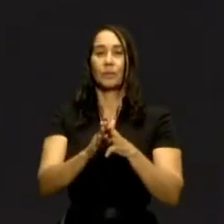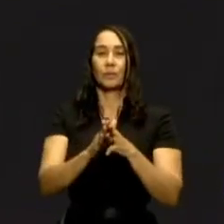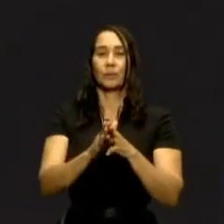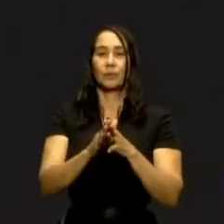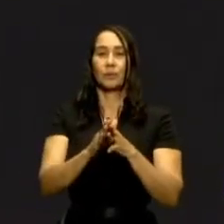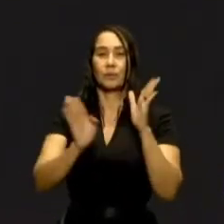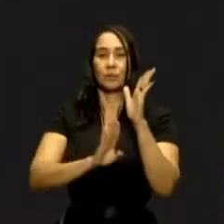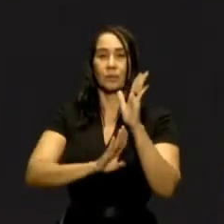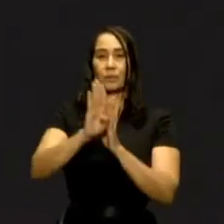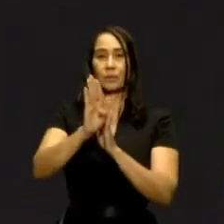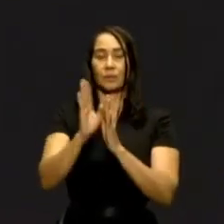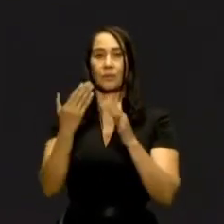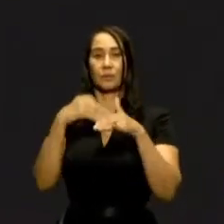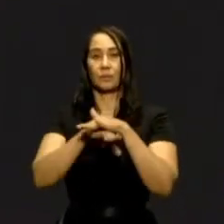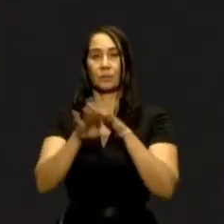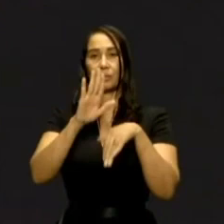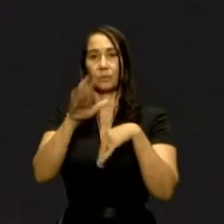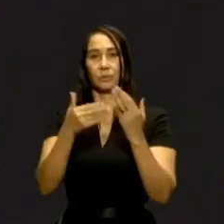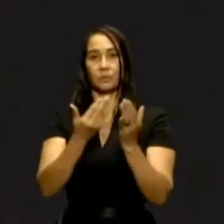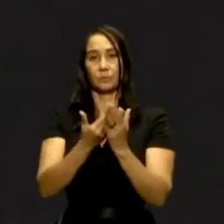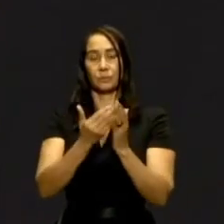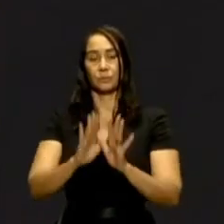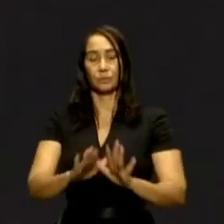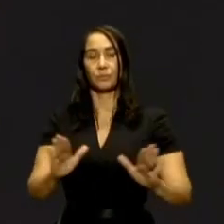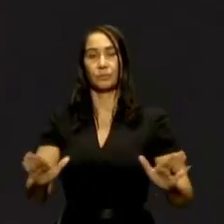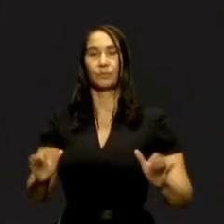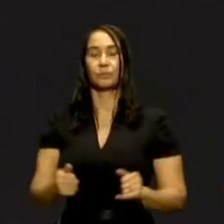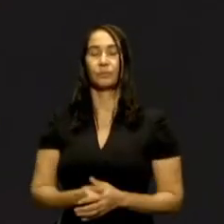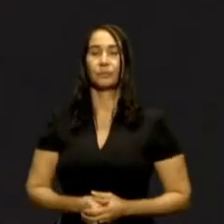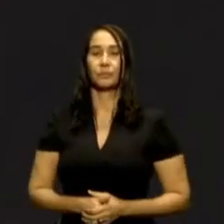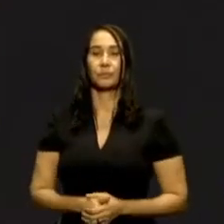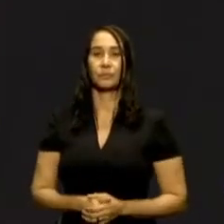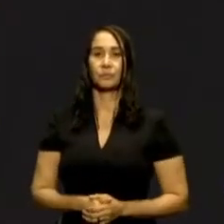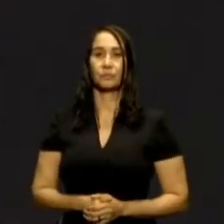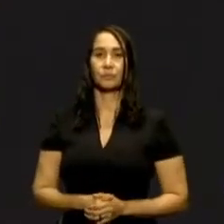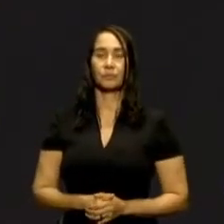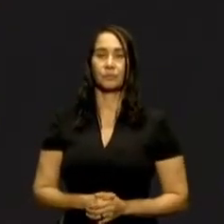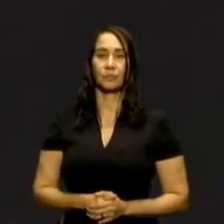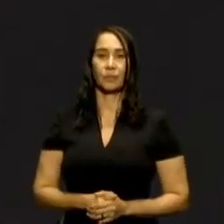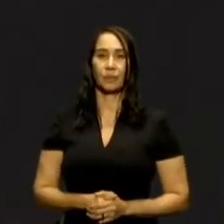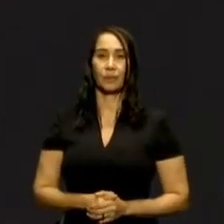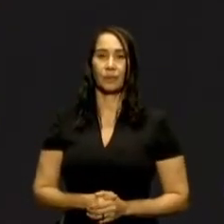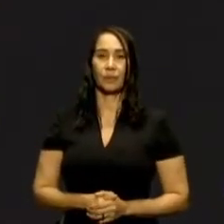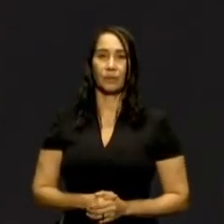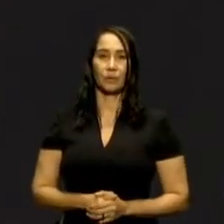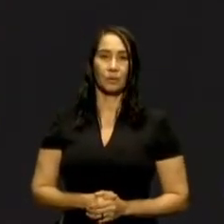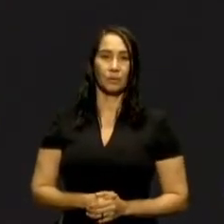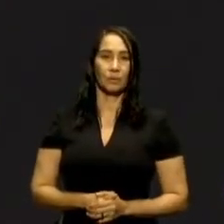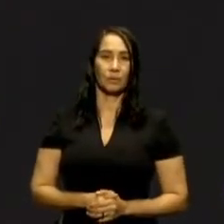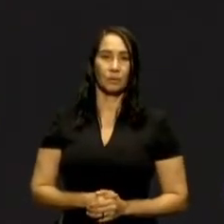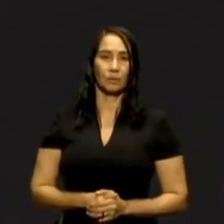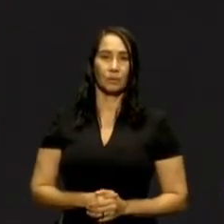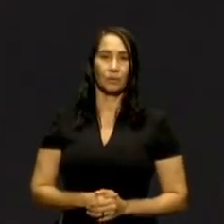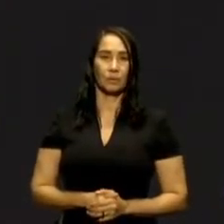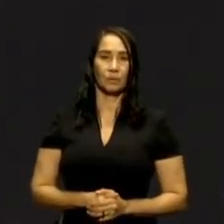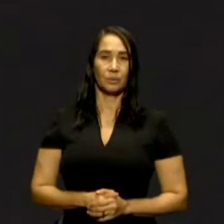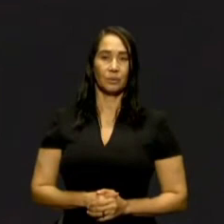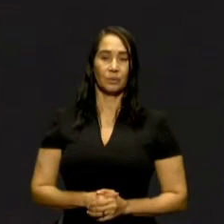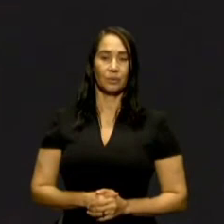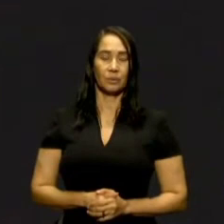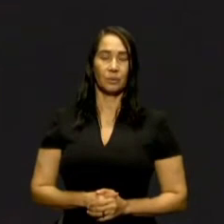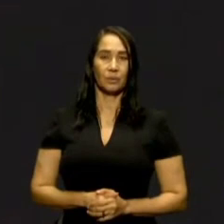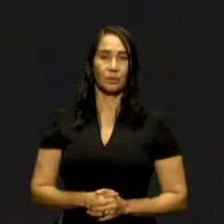el desarrollo integral de todos nuestros niños y jóvenes. No debemos olvidar que la educación es